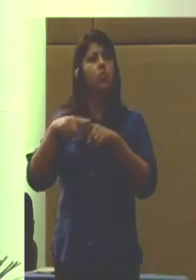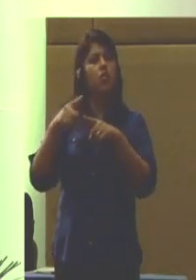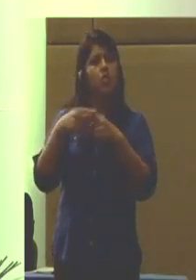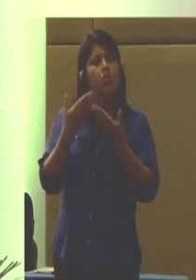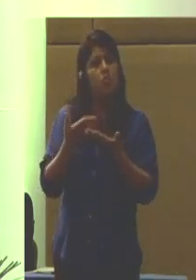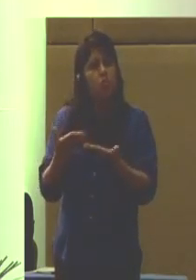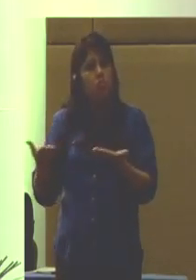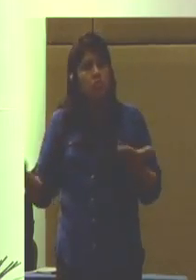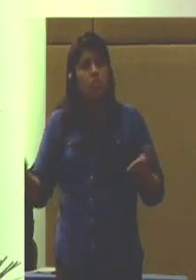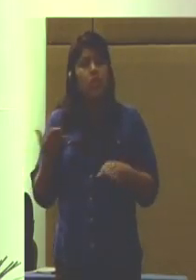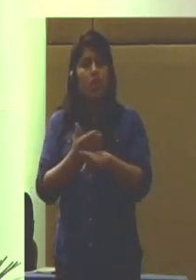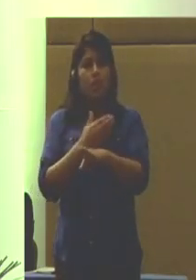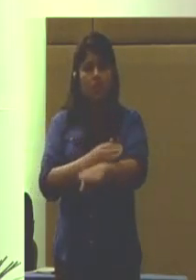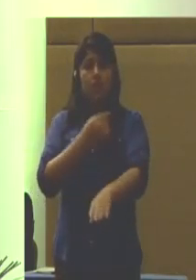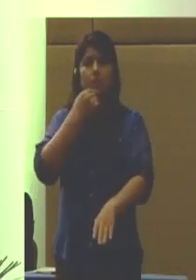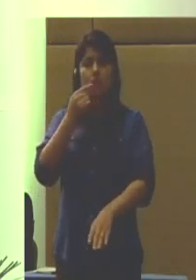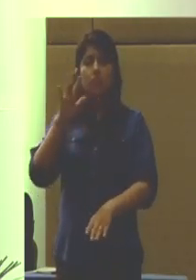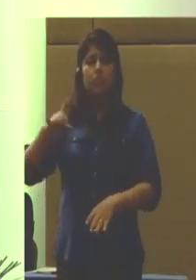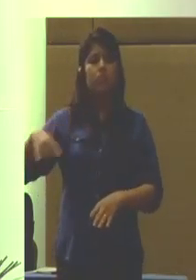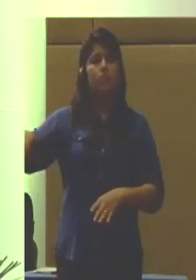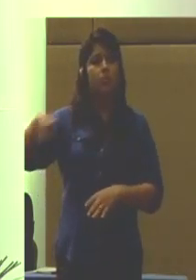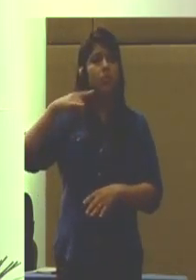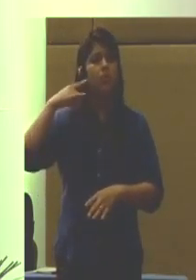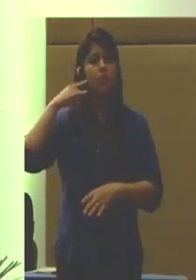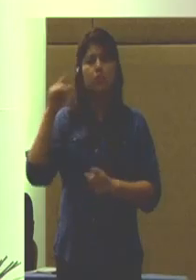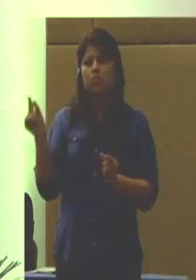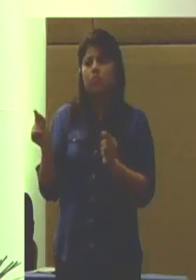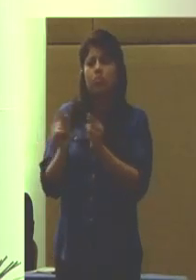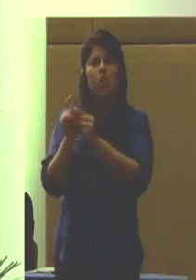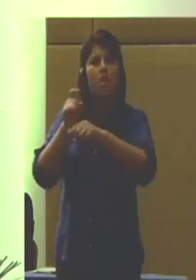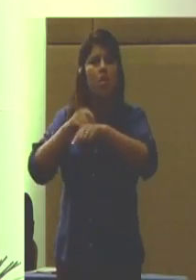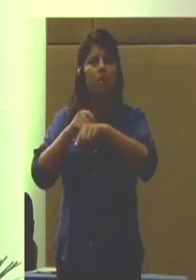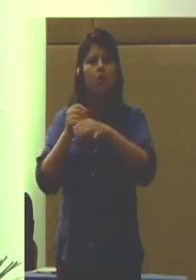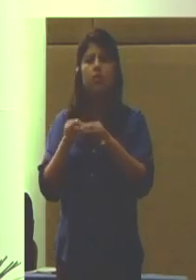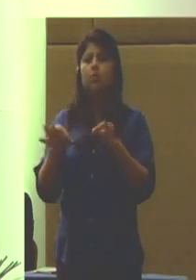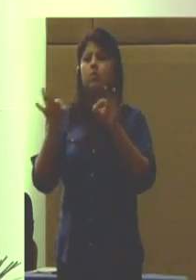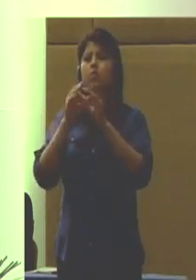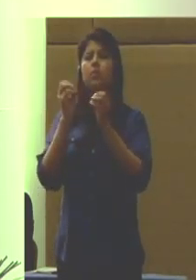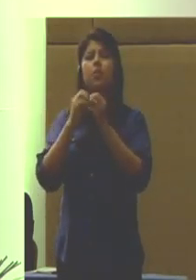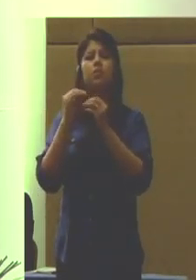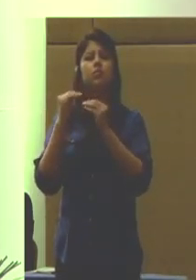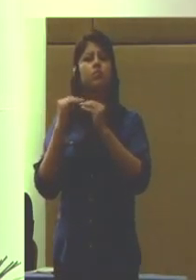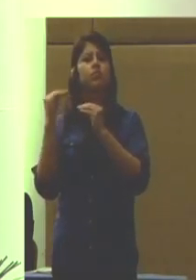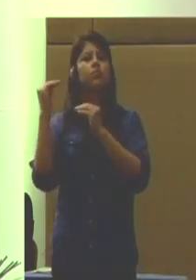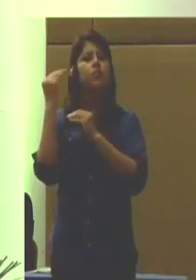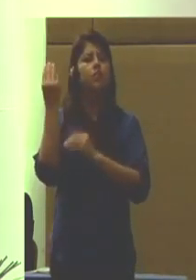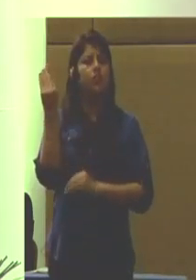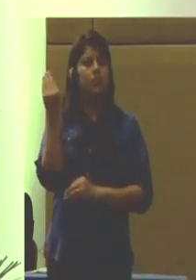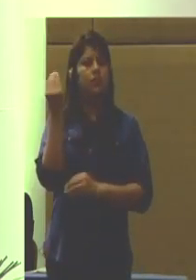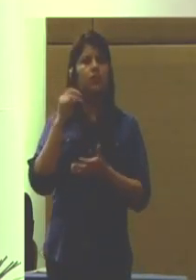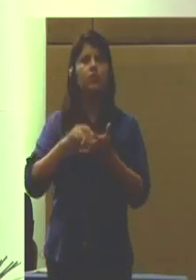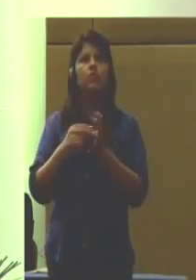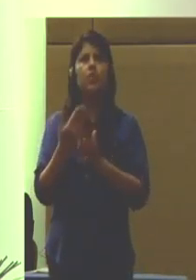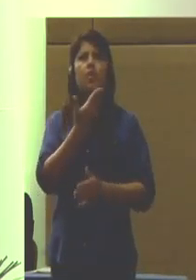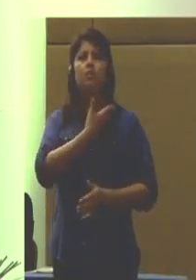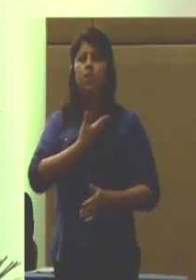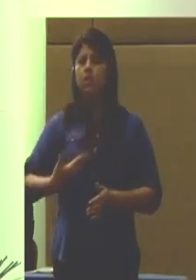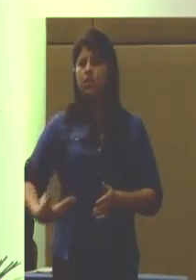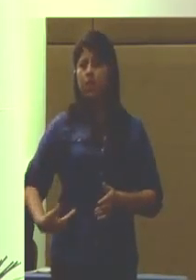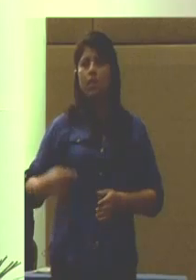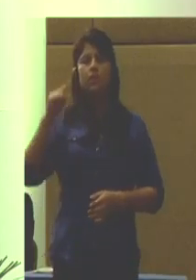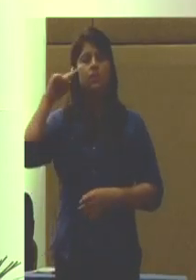aquí, estos niños en muy corto tiempo, nos interesan más los adolescentes, van a ser los presidentes, los ministros, los